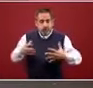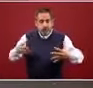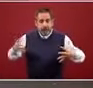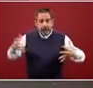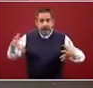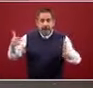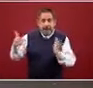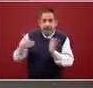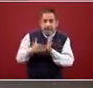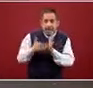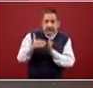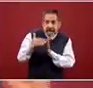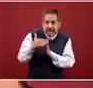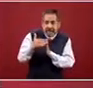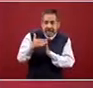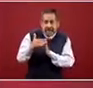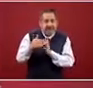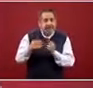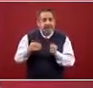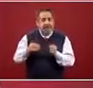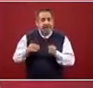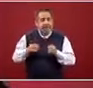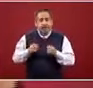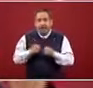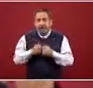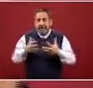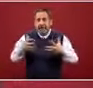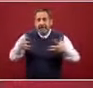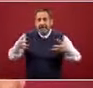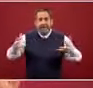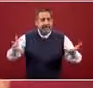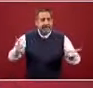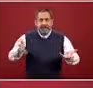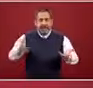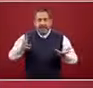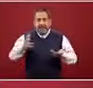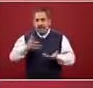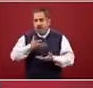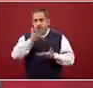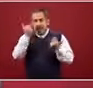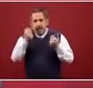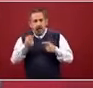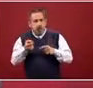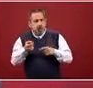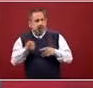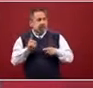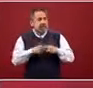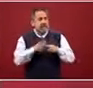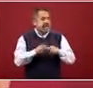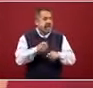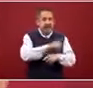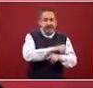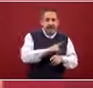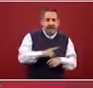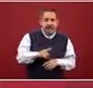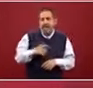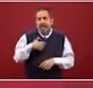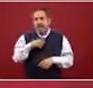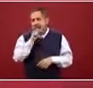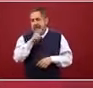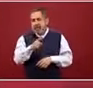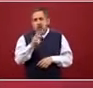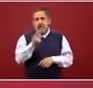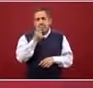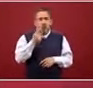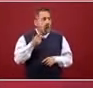casos, y ya hay una absoluta imposibilidad, pero además inutilidad de intentar trazar